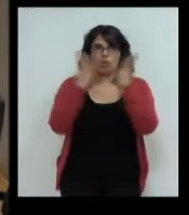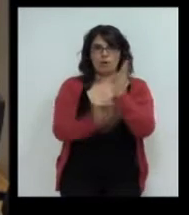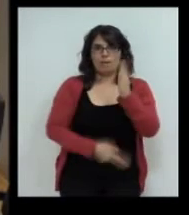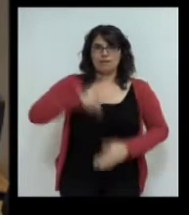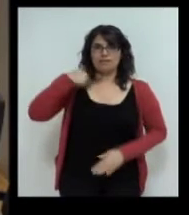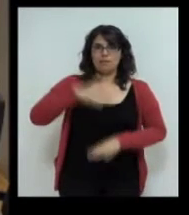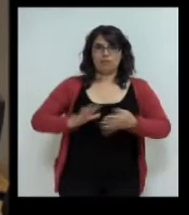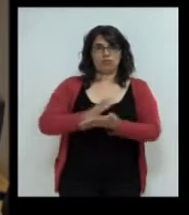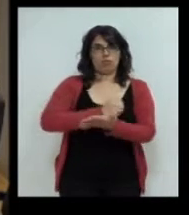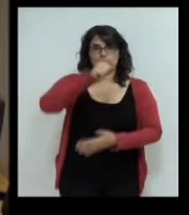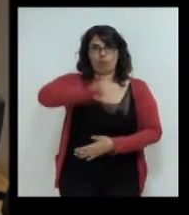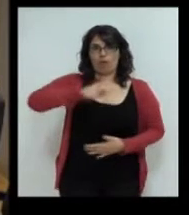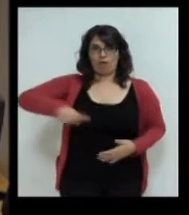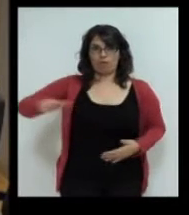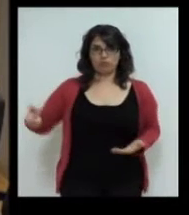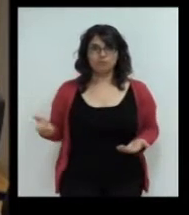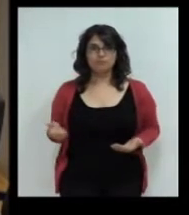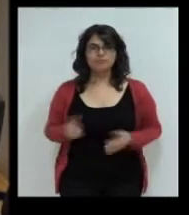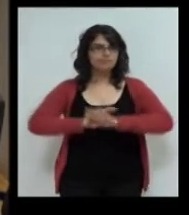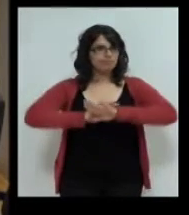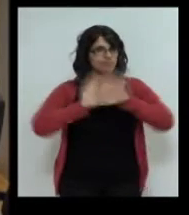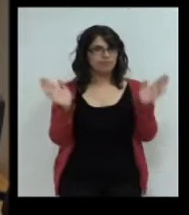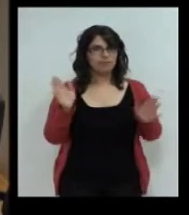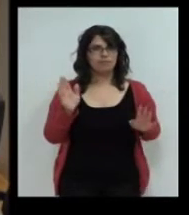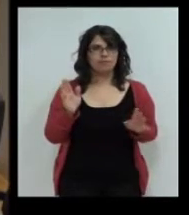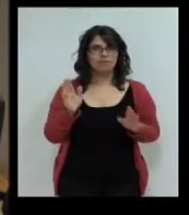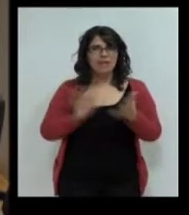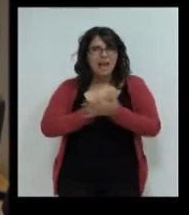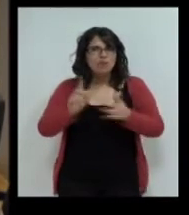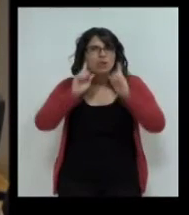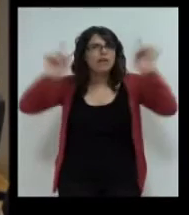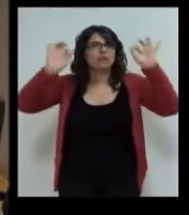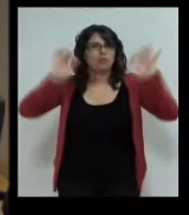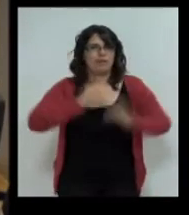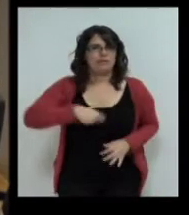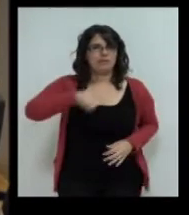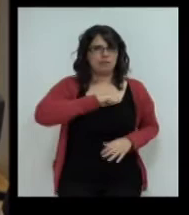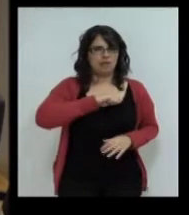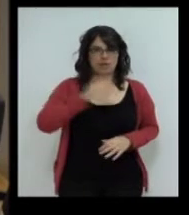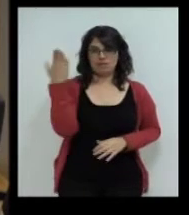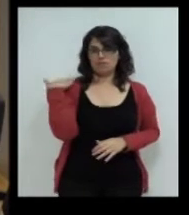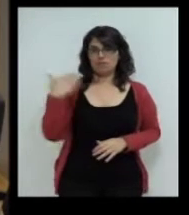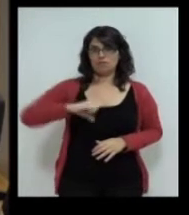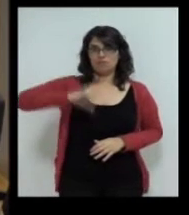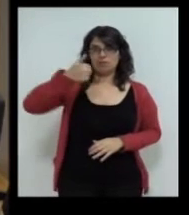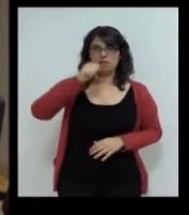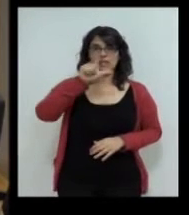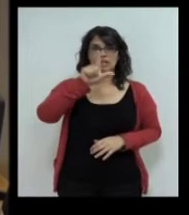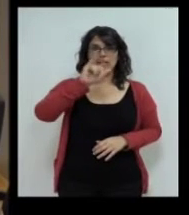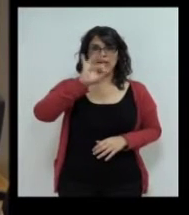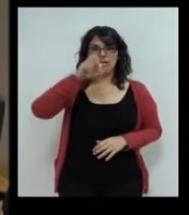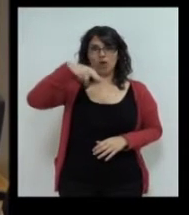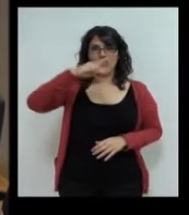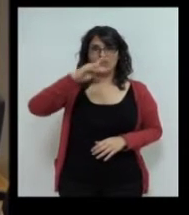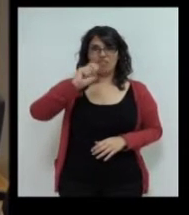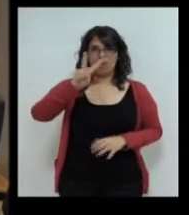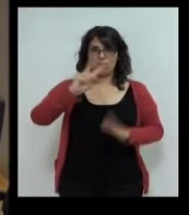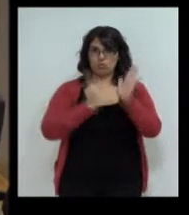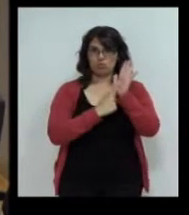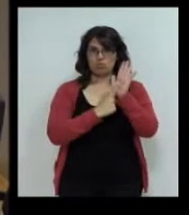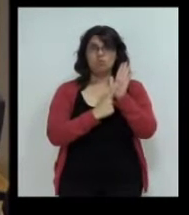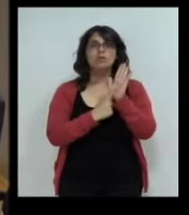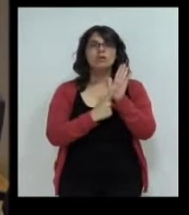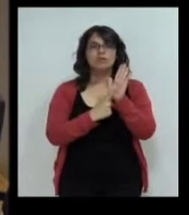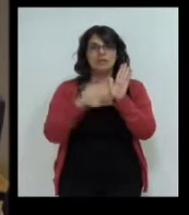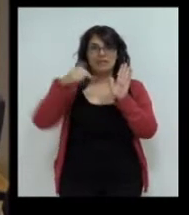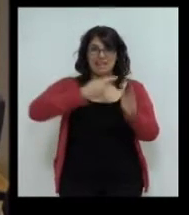los ciudadanos, ¿no? Dicho eso, en el caso de España, desde la aprobación de la Liondau, de alguna manera